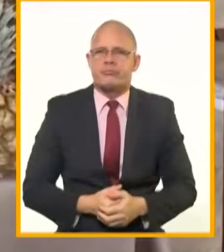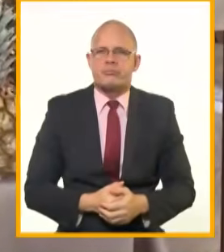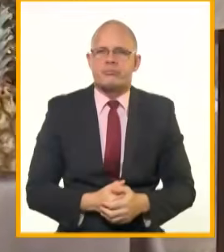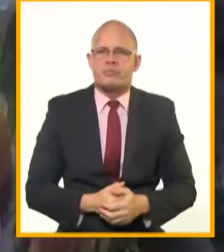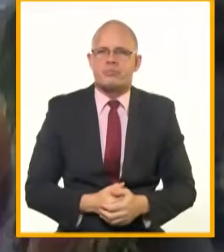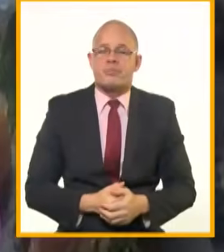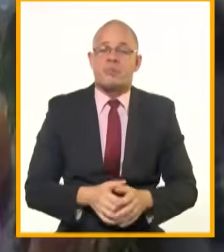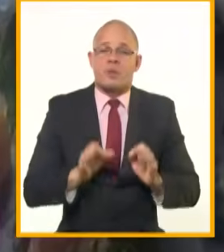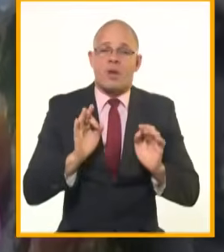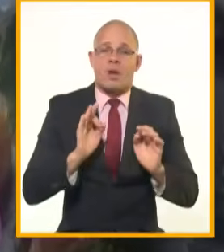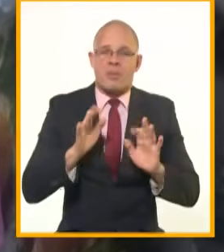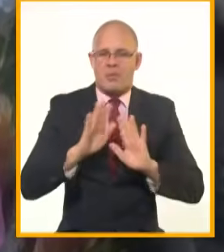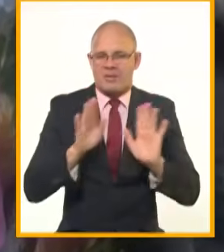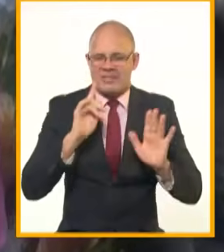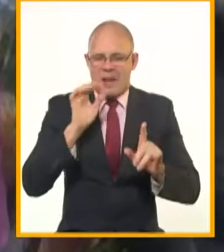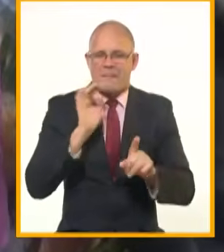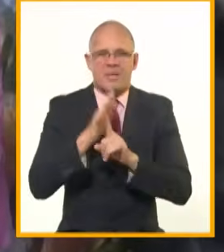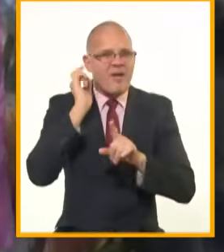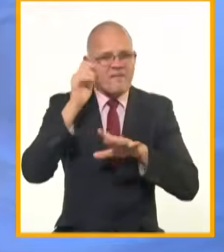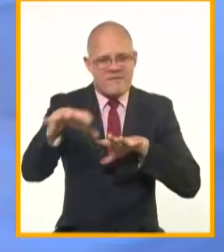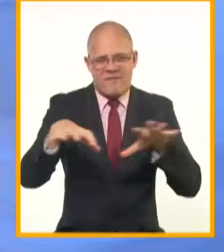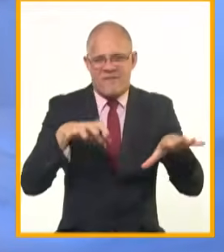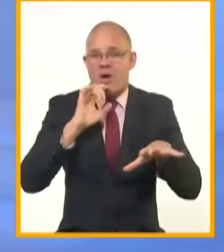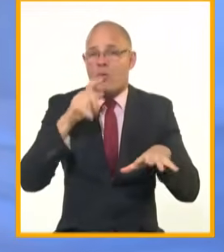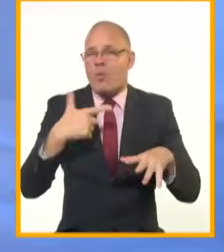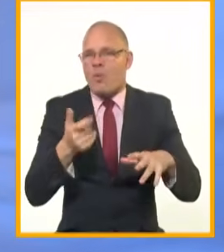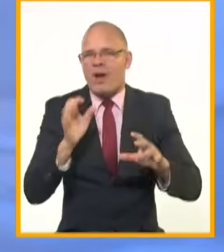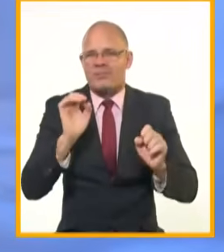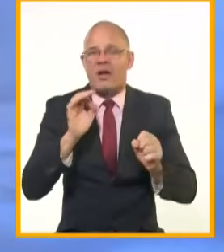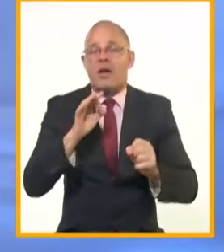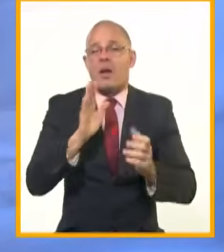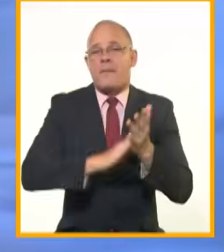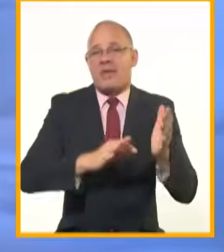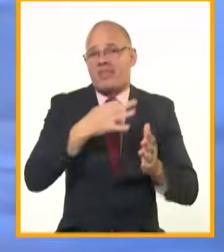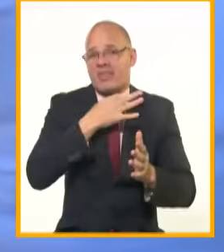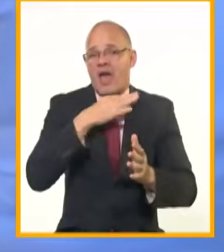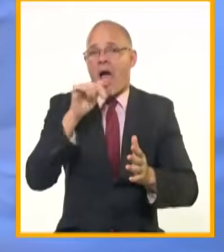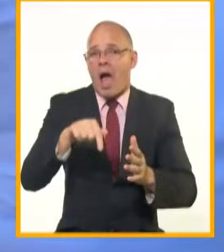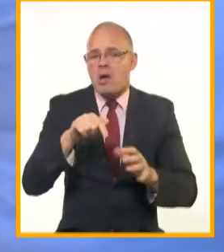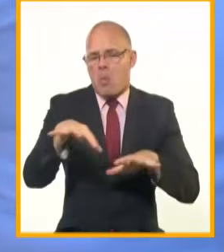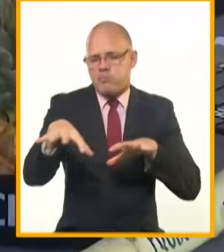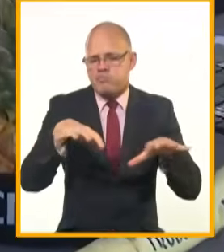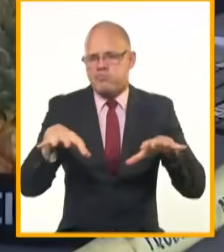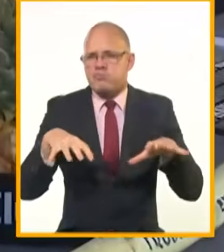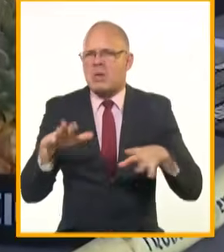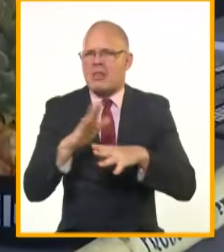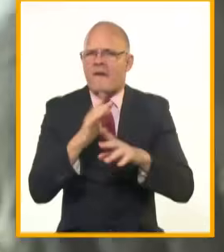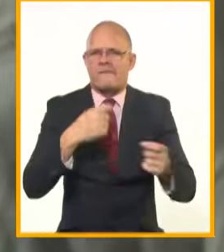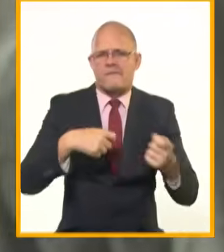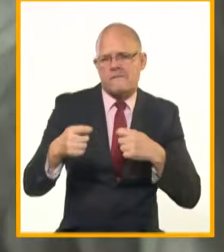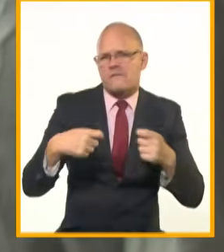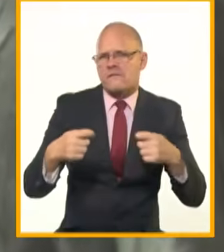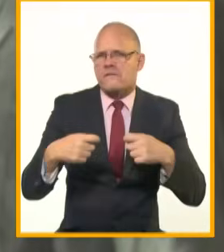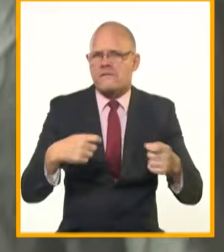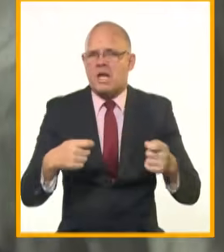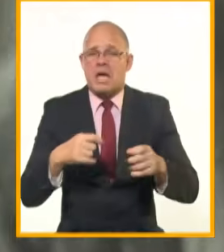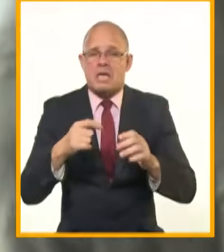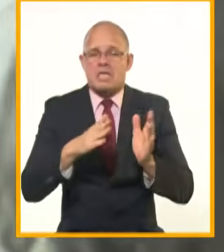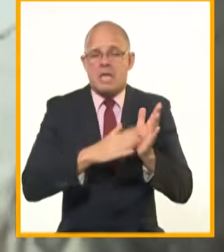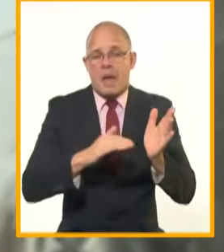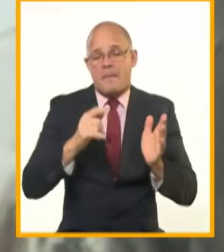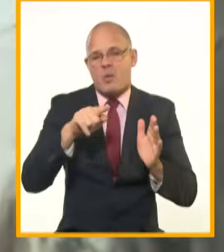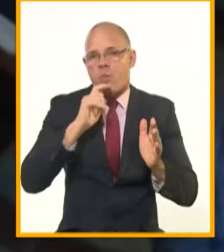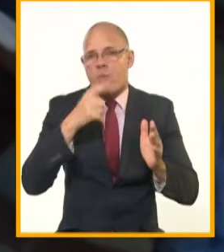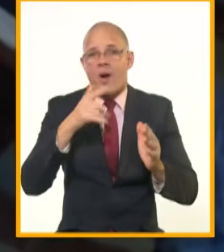lo escribió la Feria de Desarrollo Local en el mes de enero, un escenario económico con alma cultural. Febrero rindió tributo a